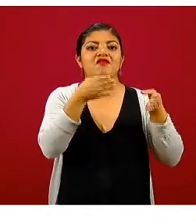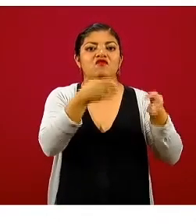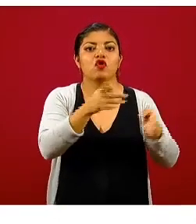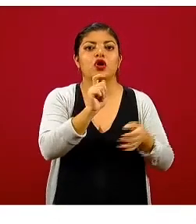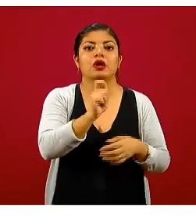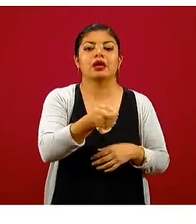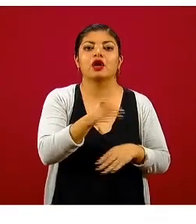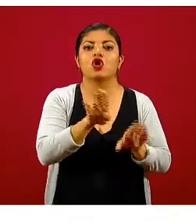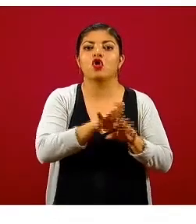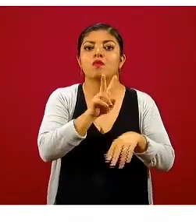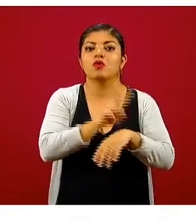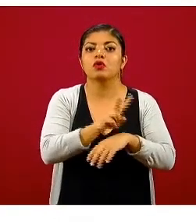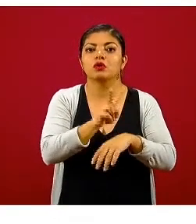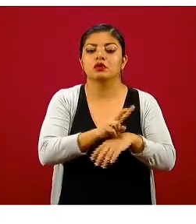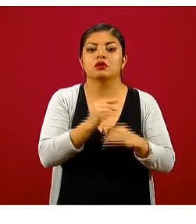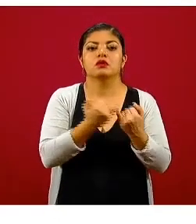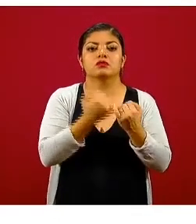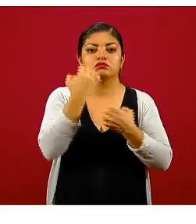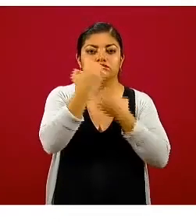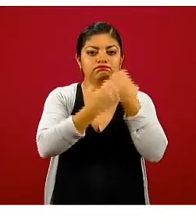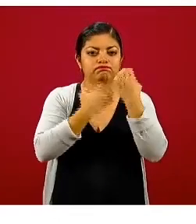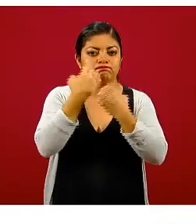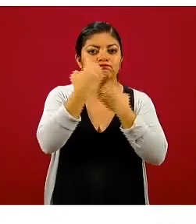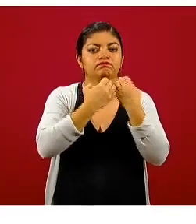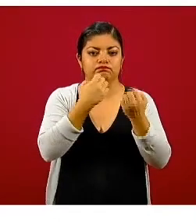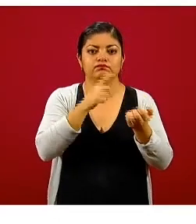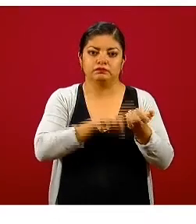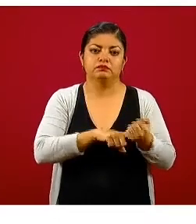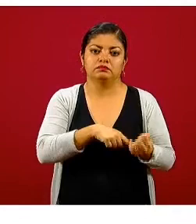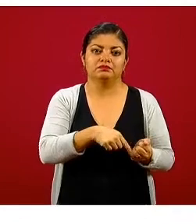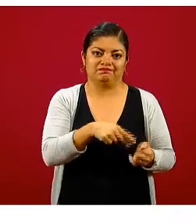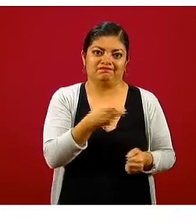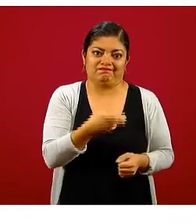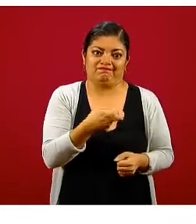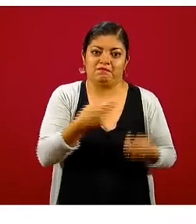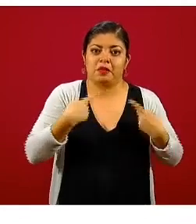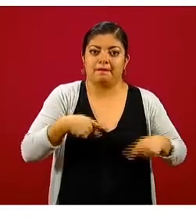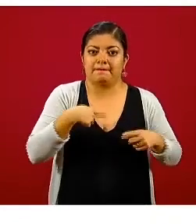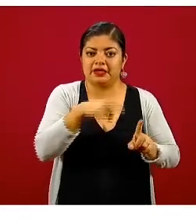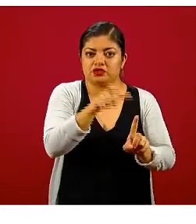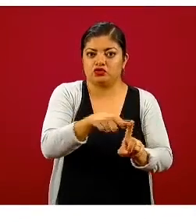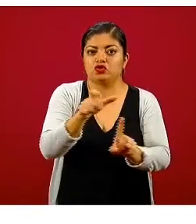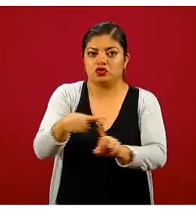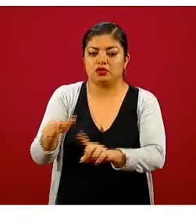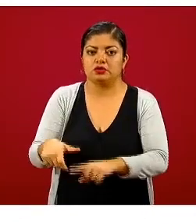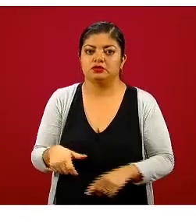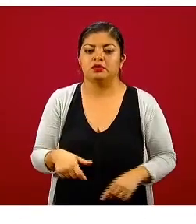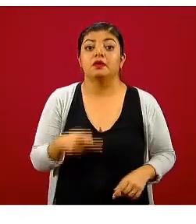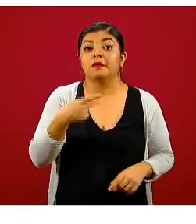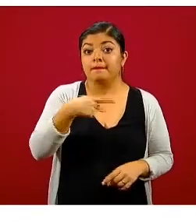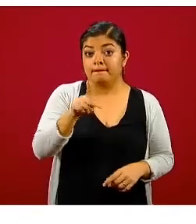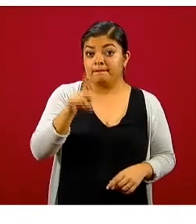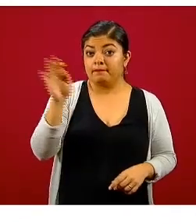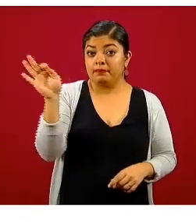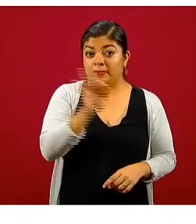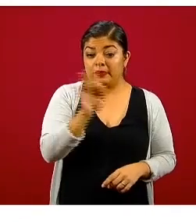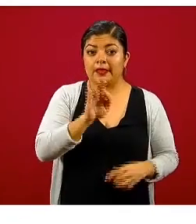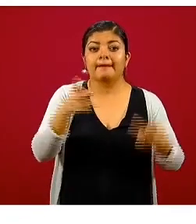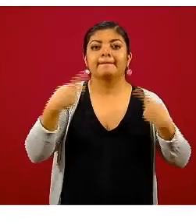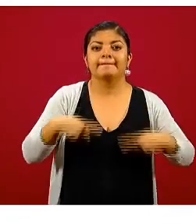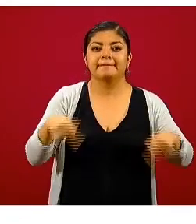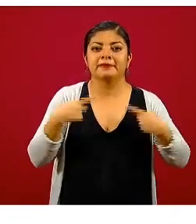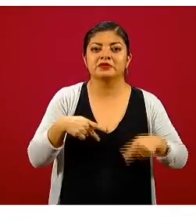de la vigilancia y al muestreo que en su momento se lleva a cabo precisamente en estas personas, pero también al hecho de que una persona que